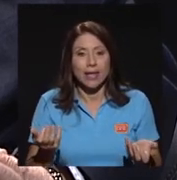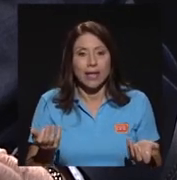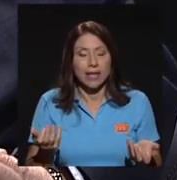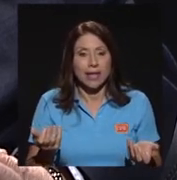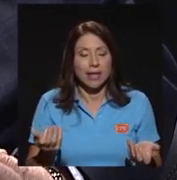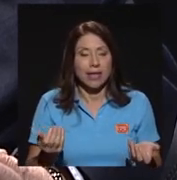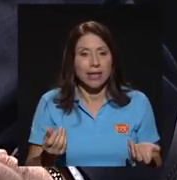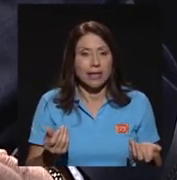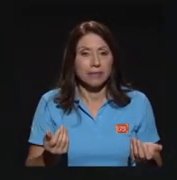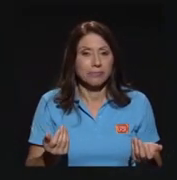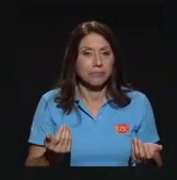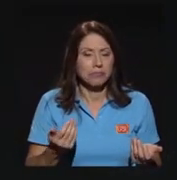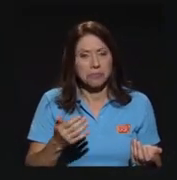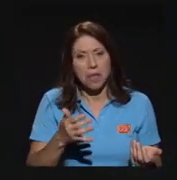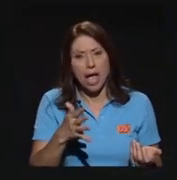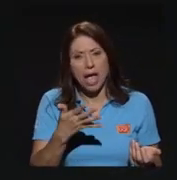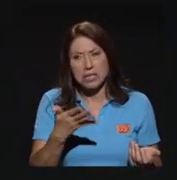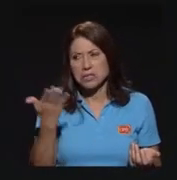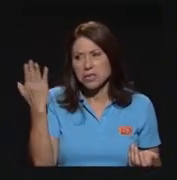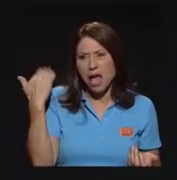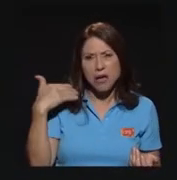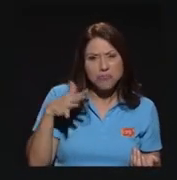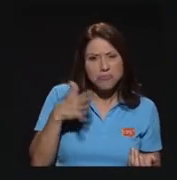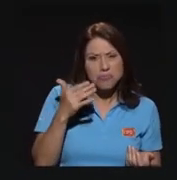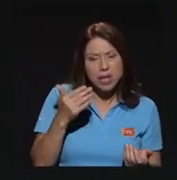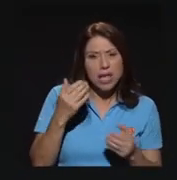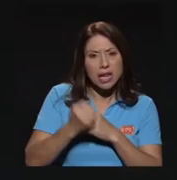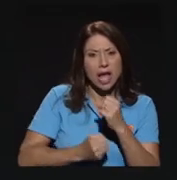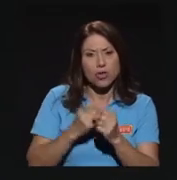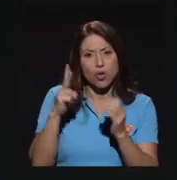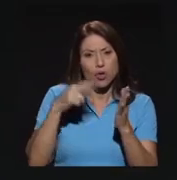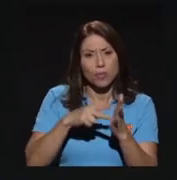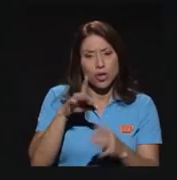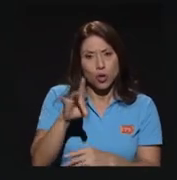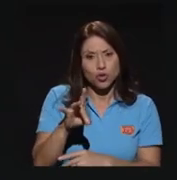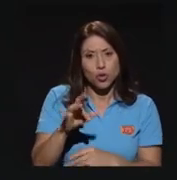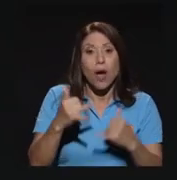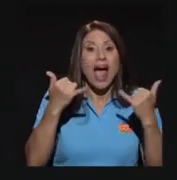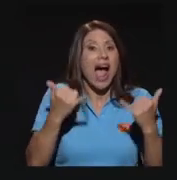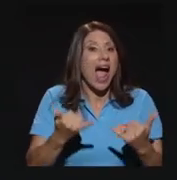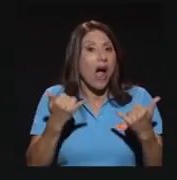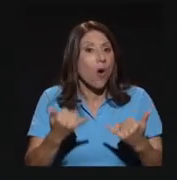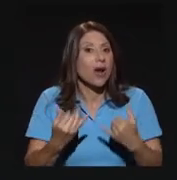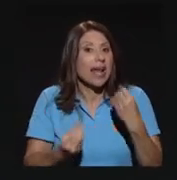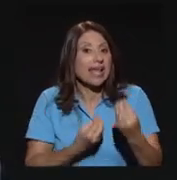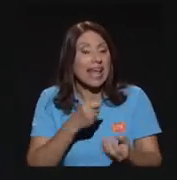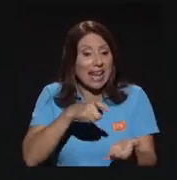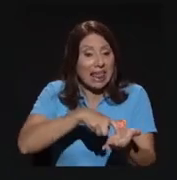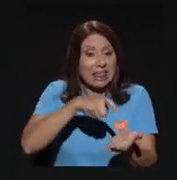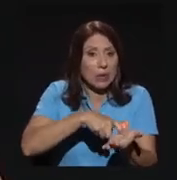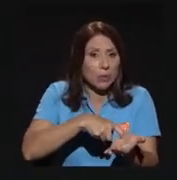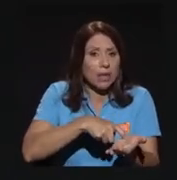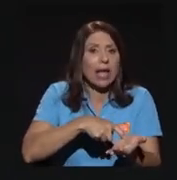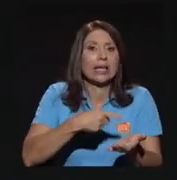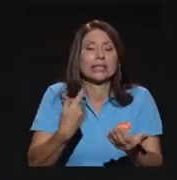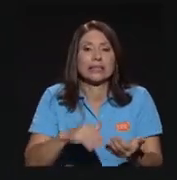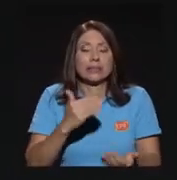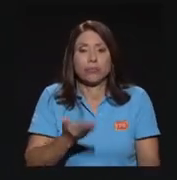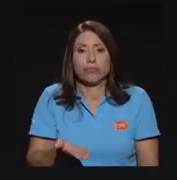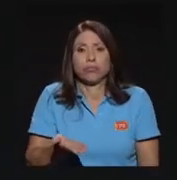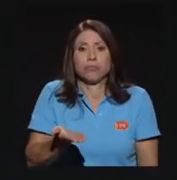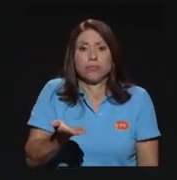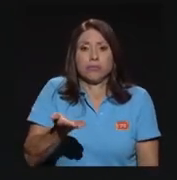un poco allá por el 2008 ahora está llegando al 60% y ha venido creciendo de una manera